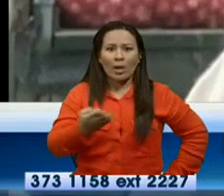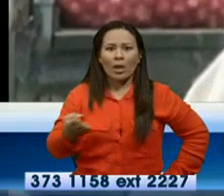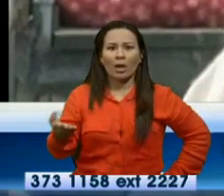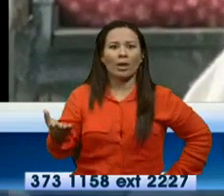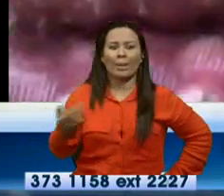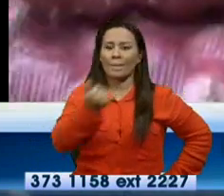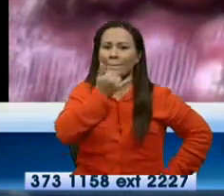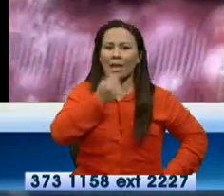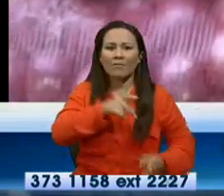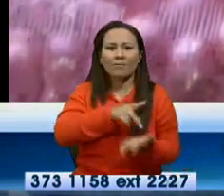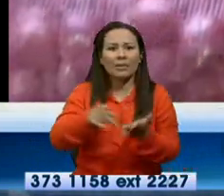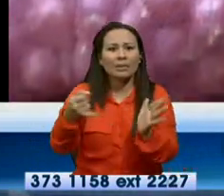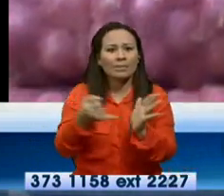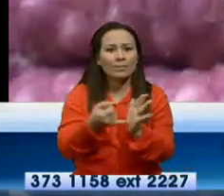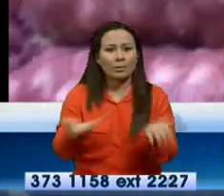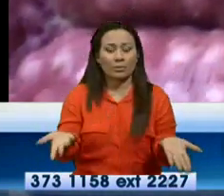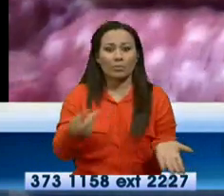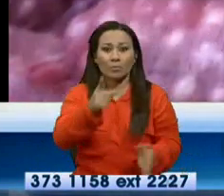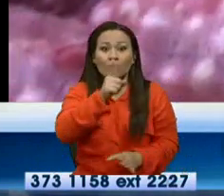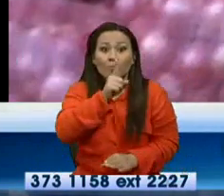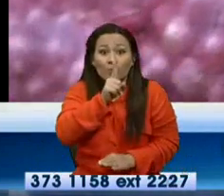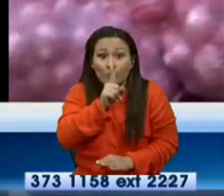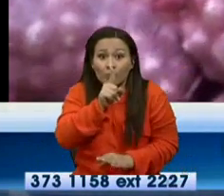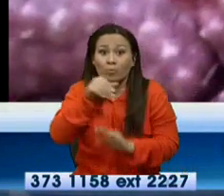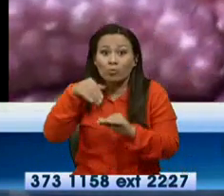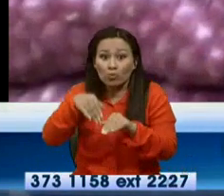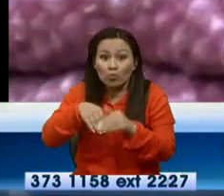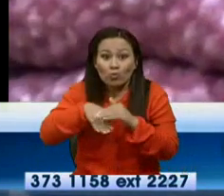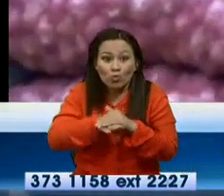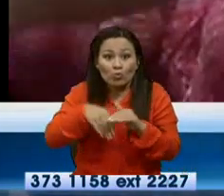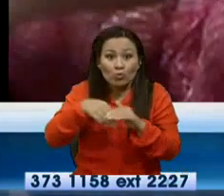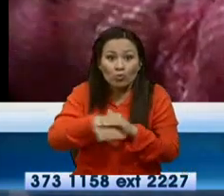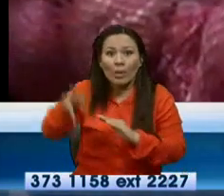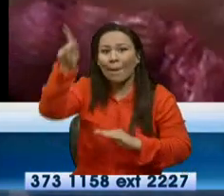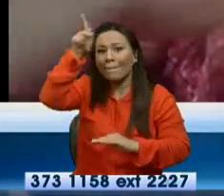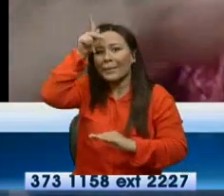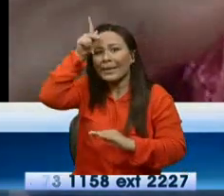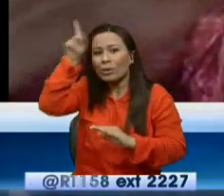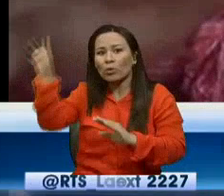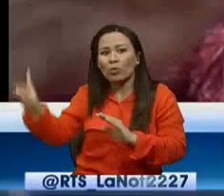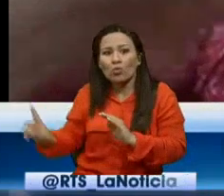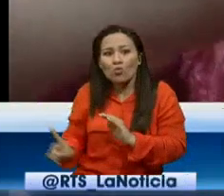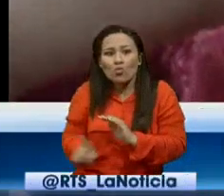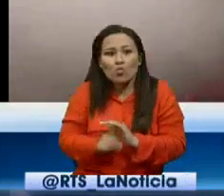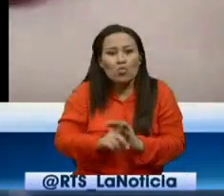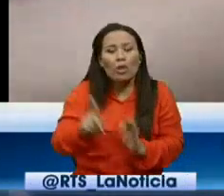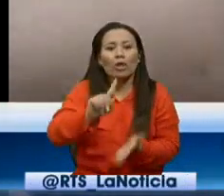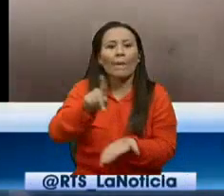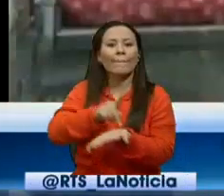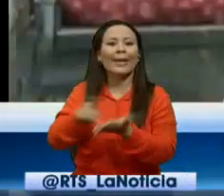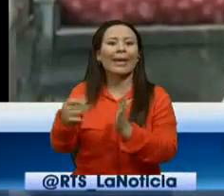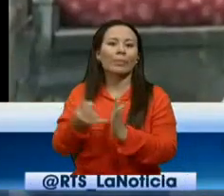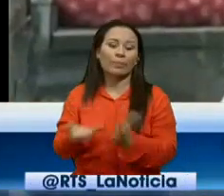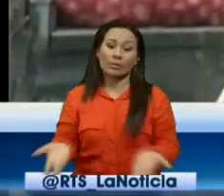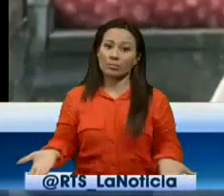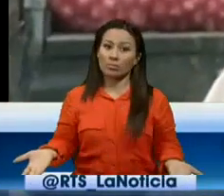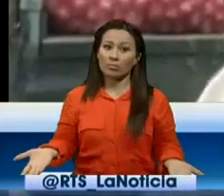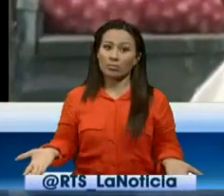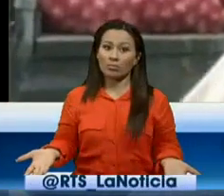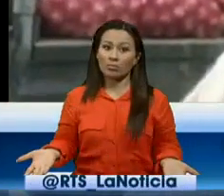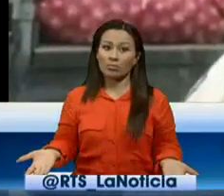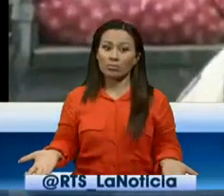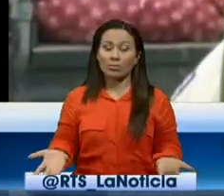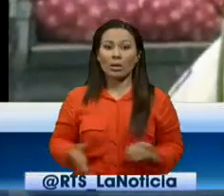el cargamento perecible habría ingresado desde el vecino país del sur por pasos clandestinos, evadiendo impuestos. Al